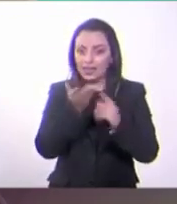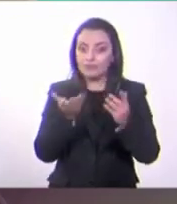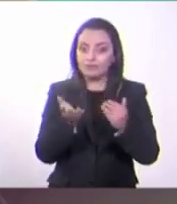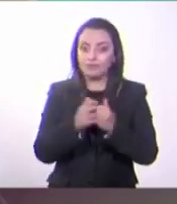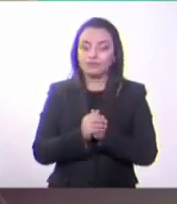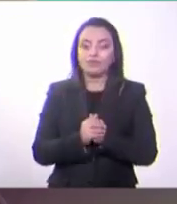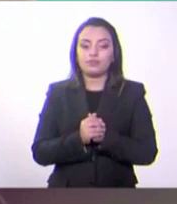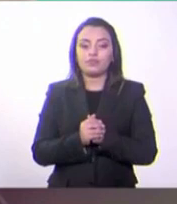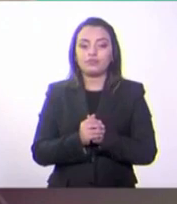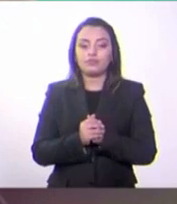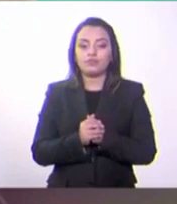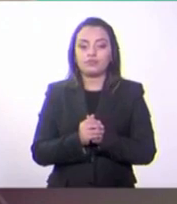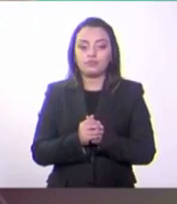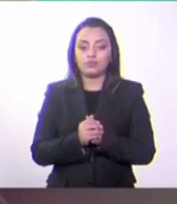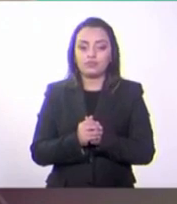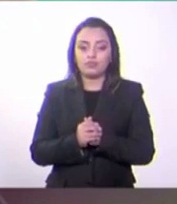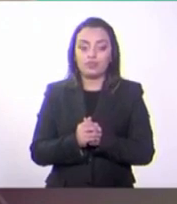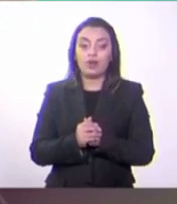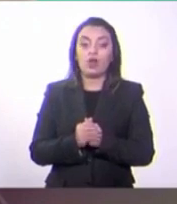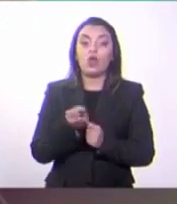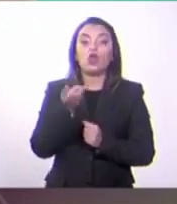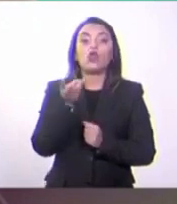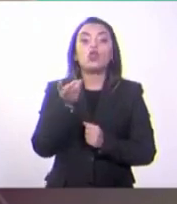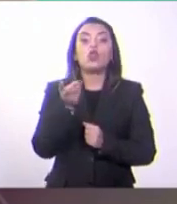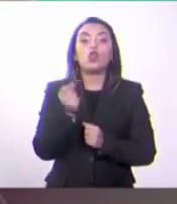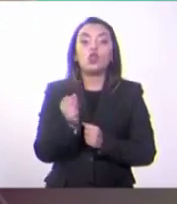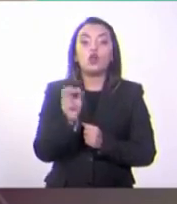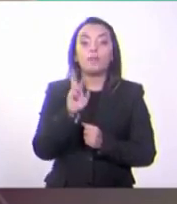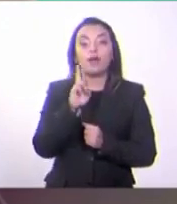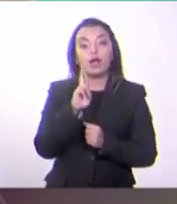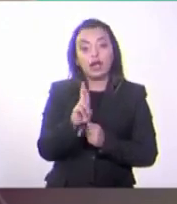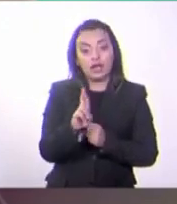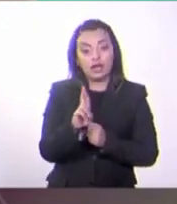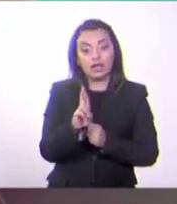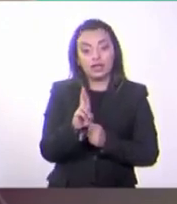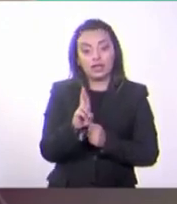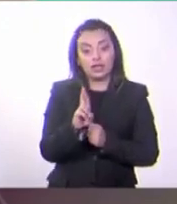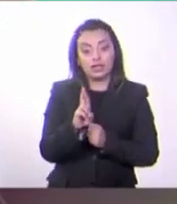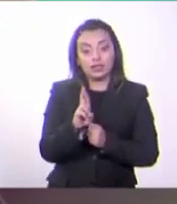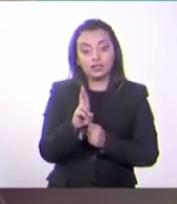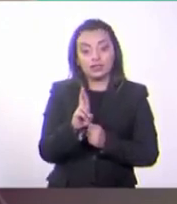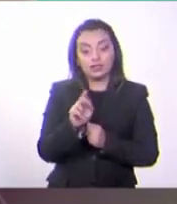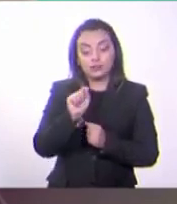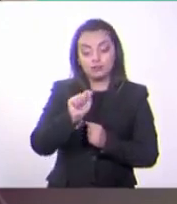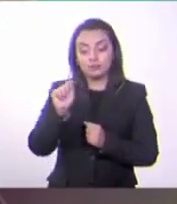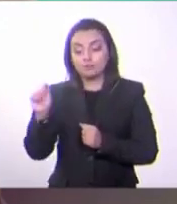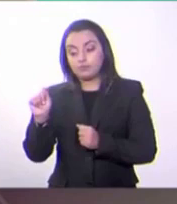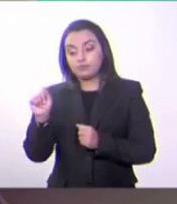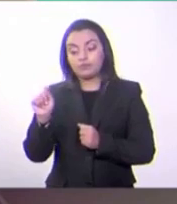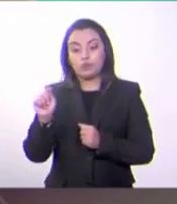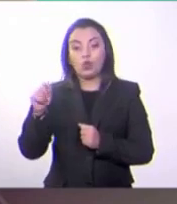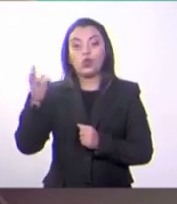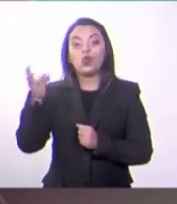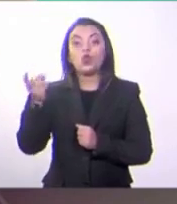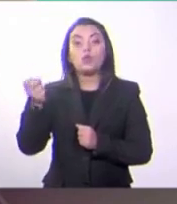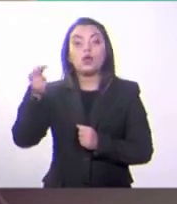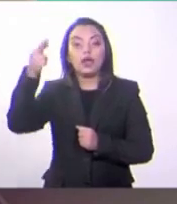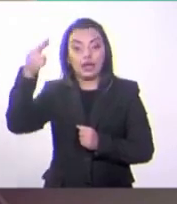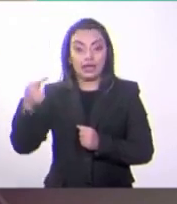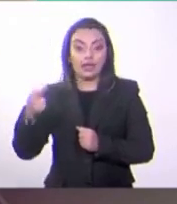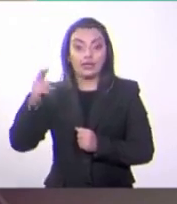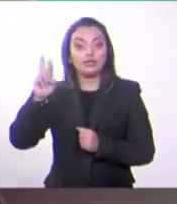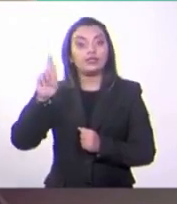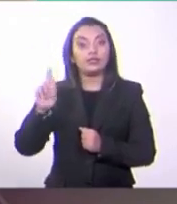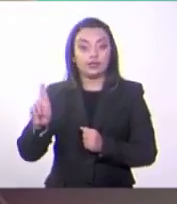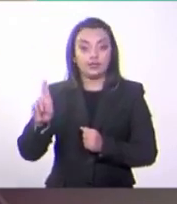sería desde los números reales, ¿verdad? Sí. Hacia los números reales. Hacia los números reales. Y coloco aquí x, que son los